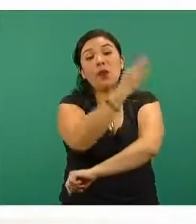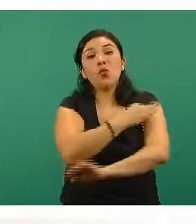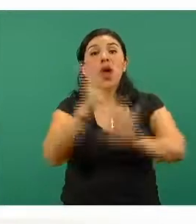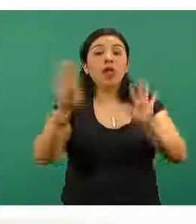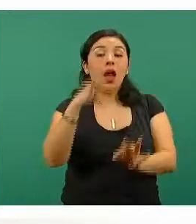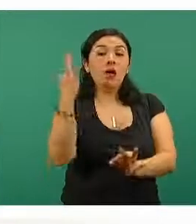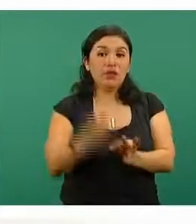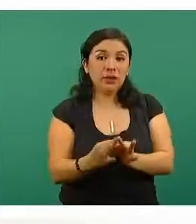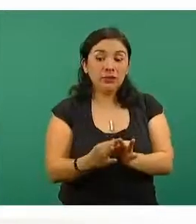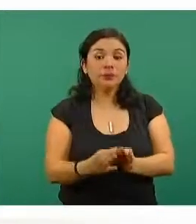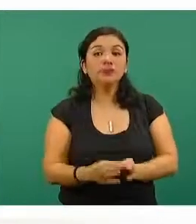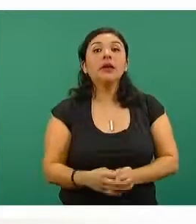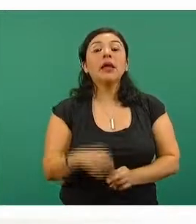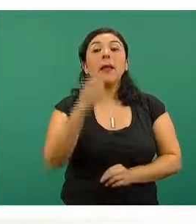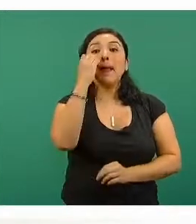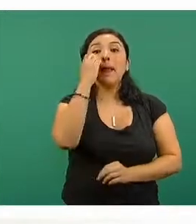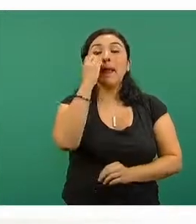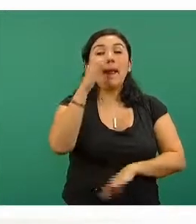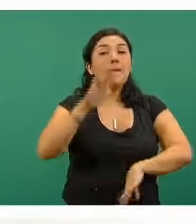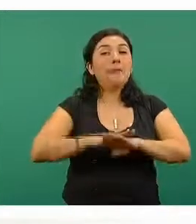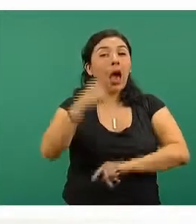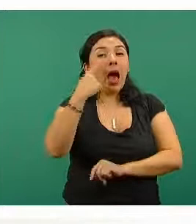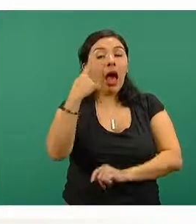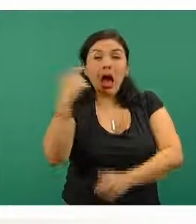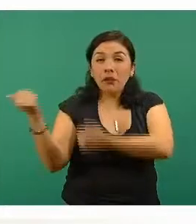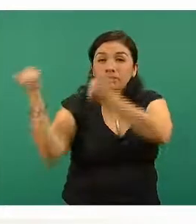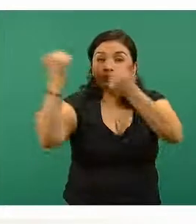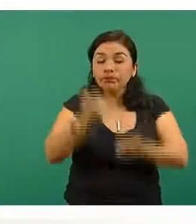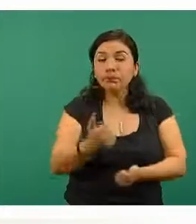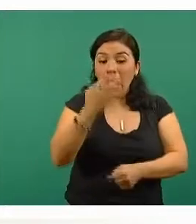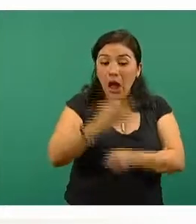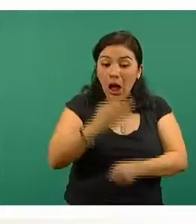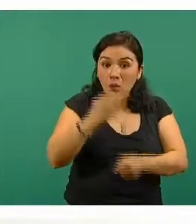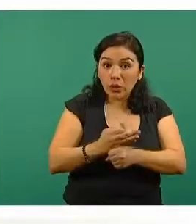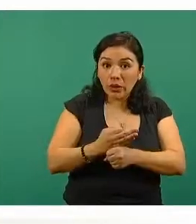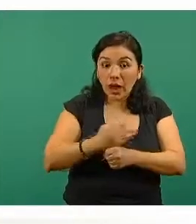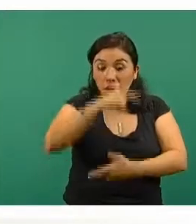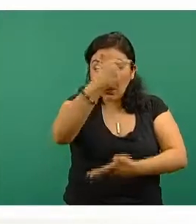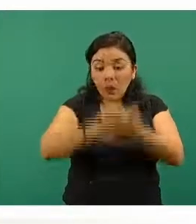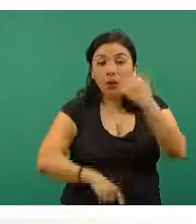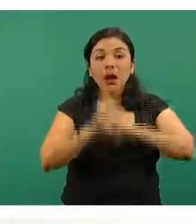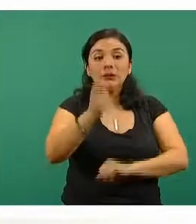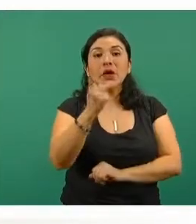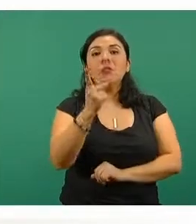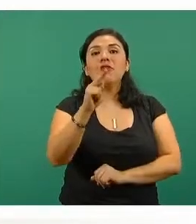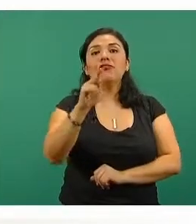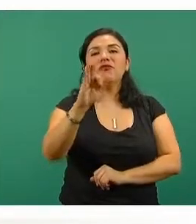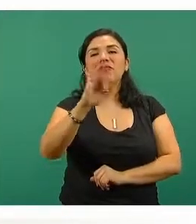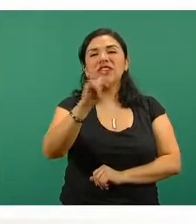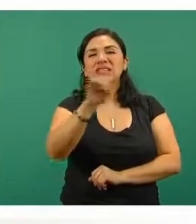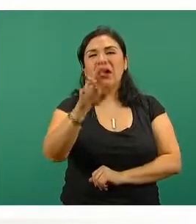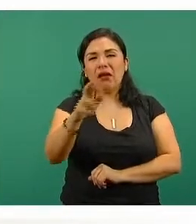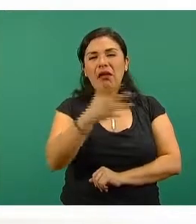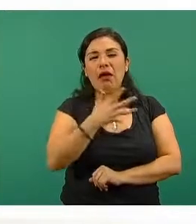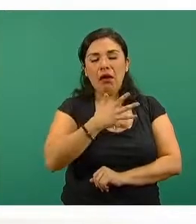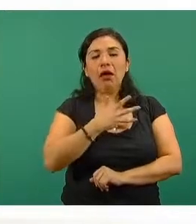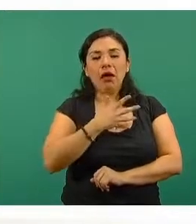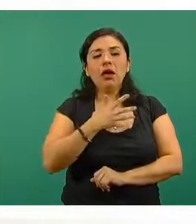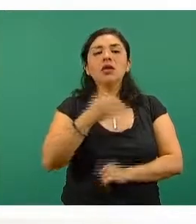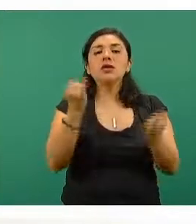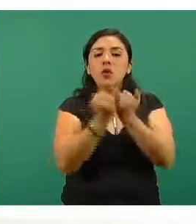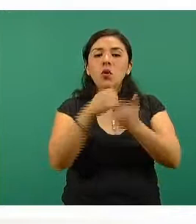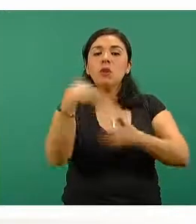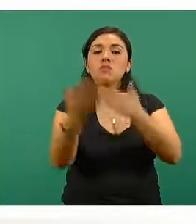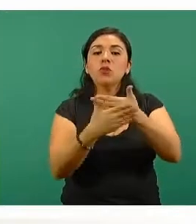completos. La que más hemos recibido hasta el momento es de la vacuna de Pfizer. También tenemos un embarque programado para